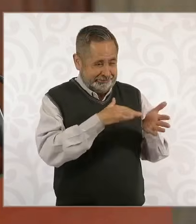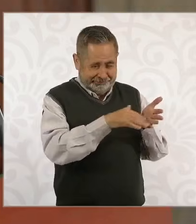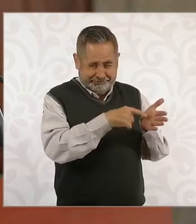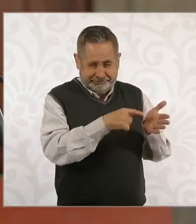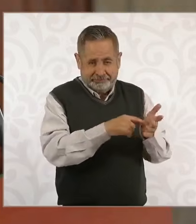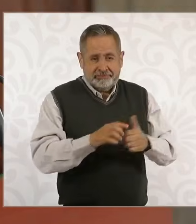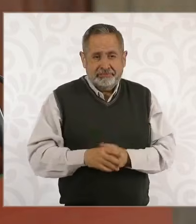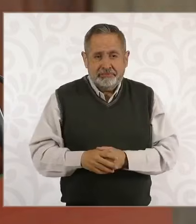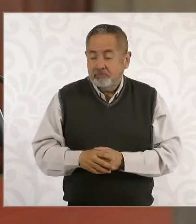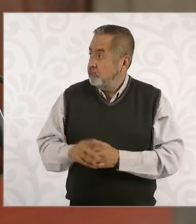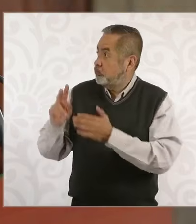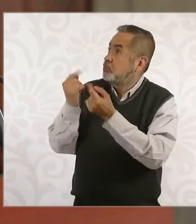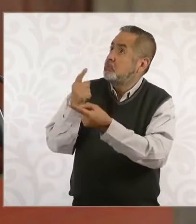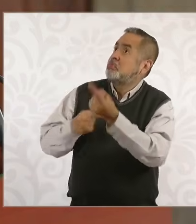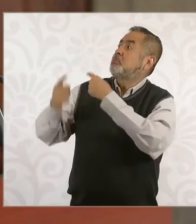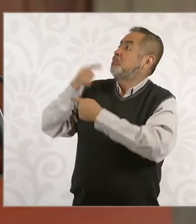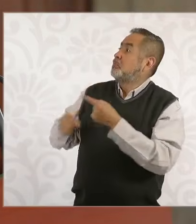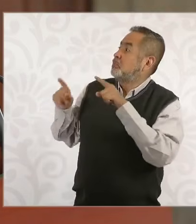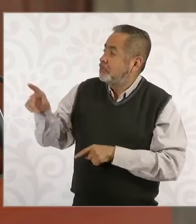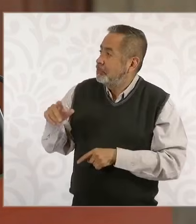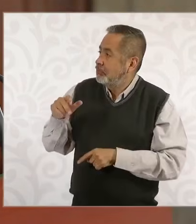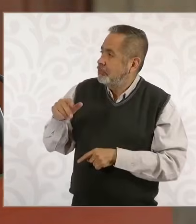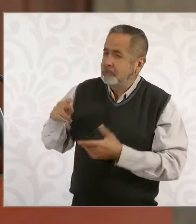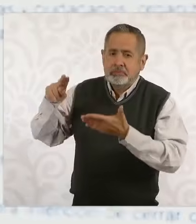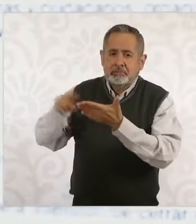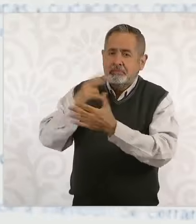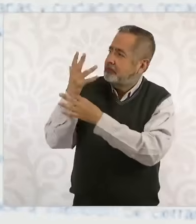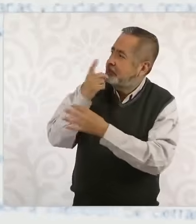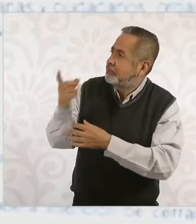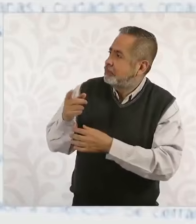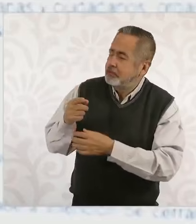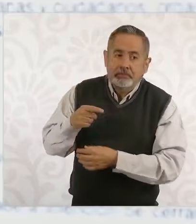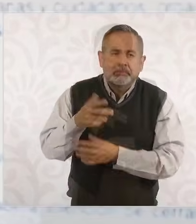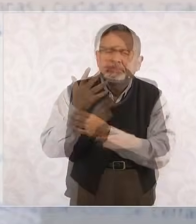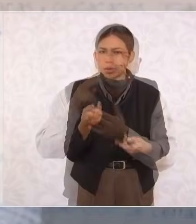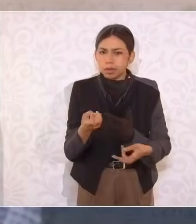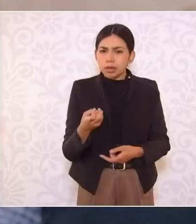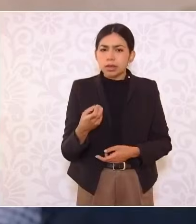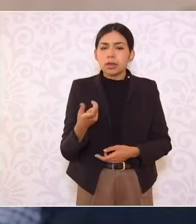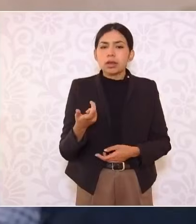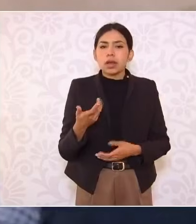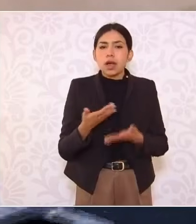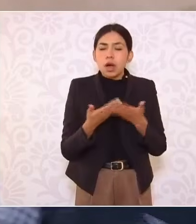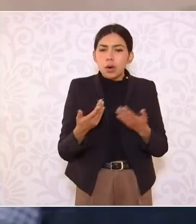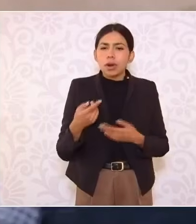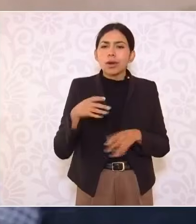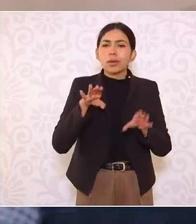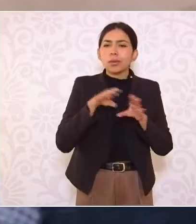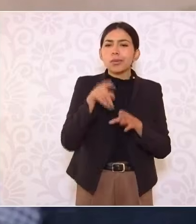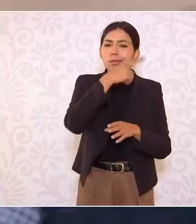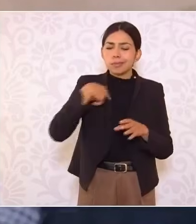Dice que no regrese el antiguo régimen. ¿Y saben quién firma? La Bastida. A todo el país, a